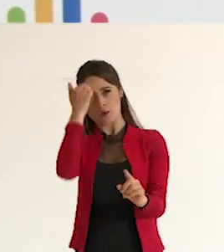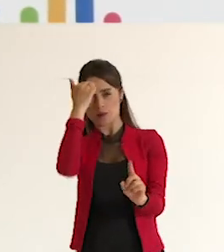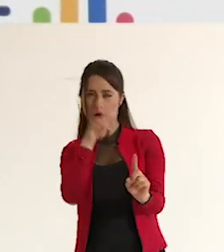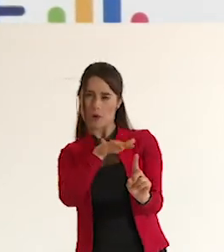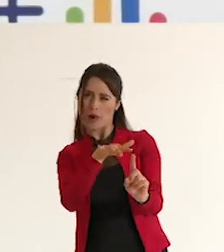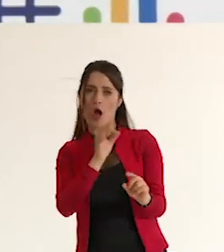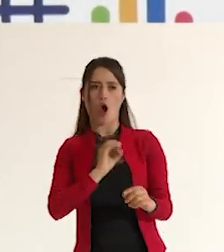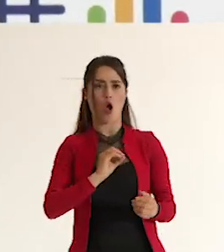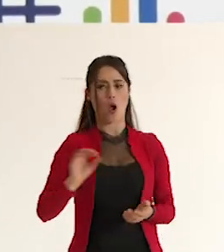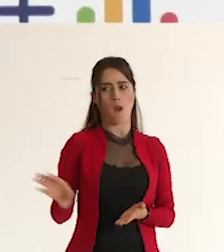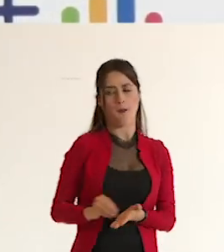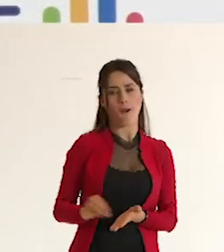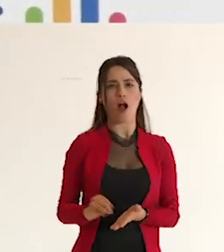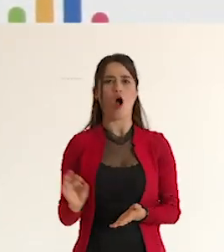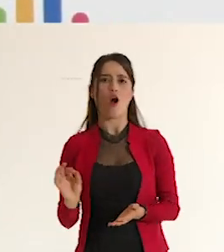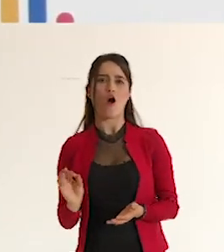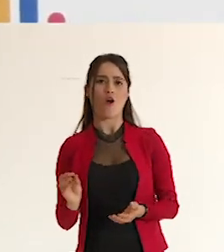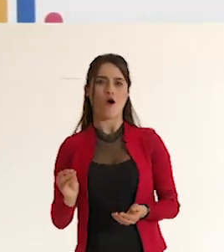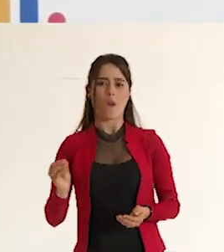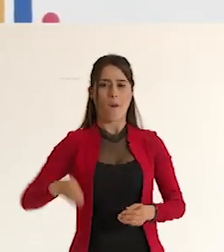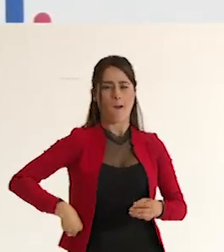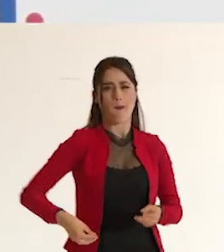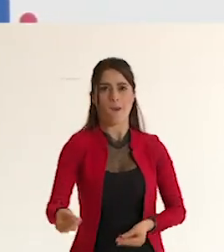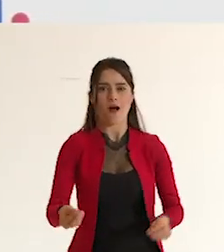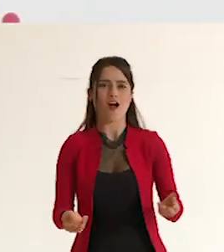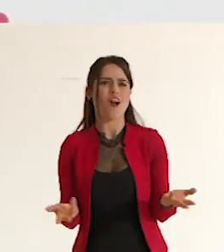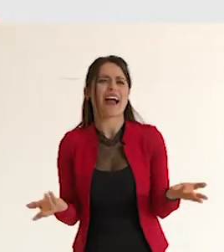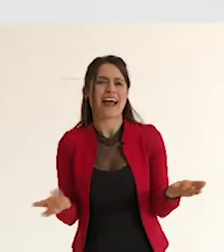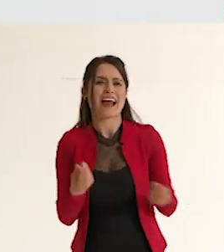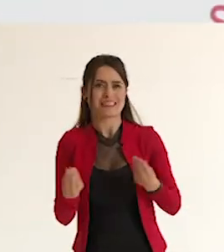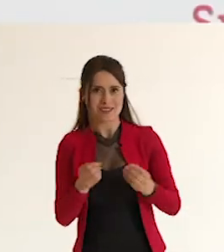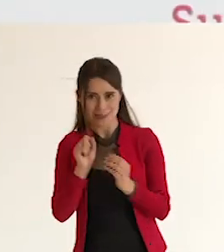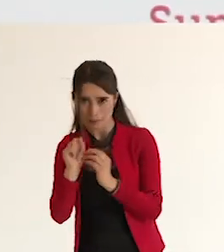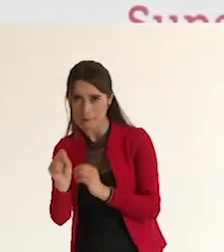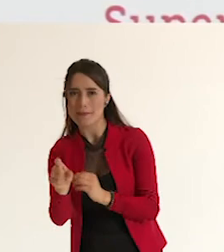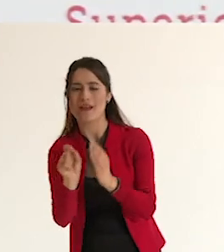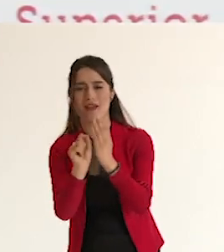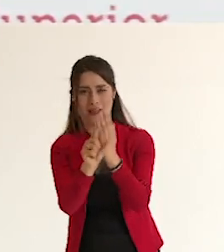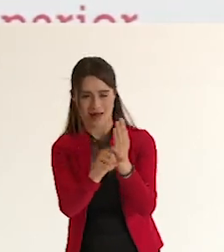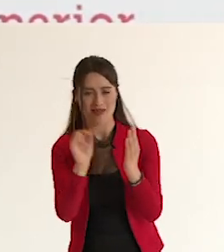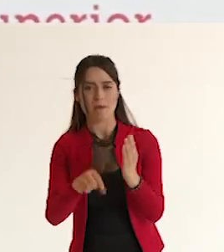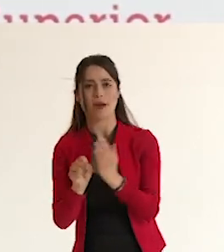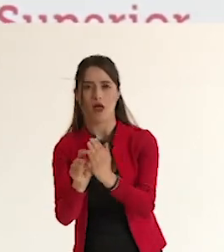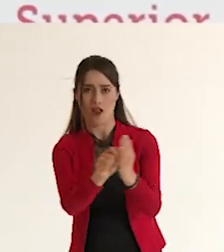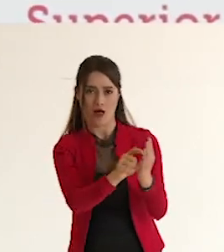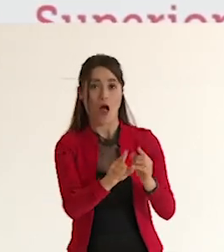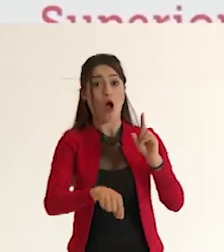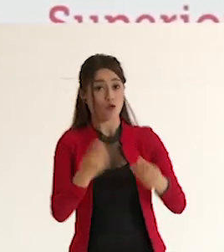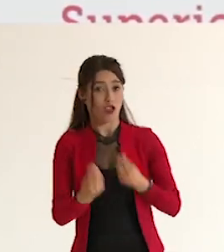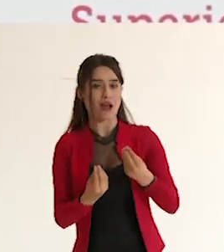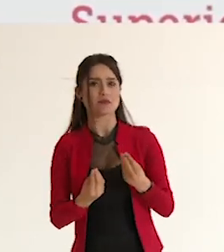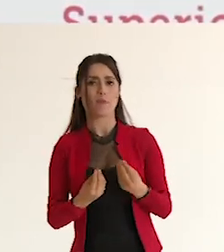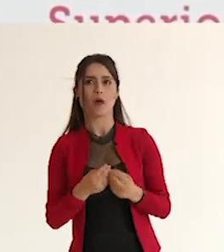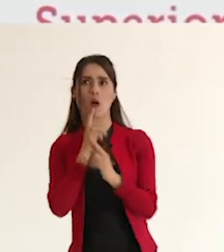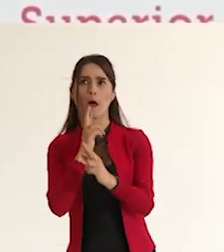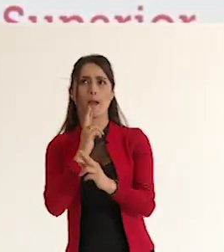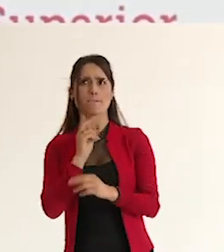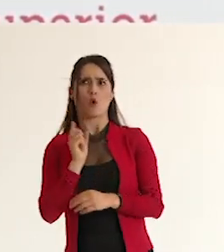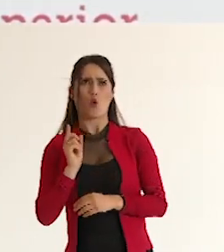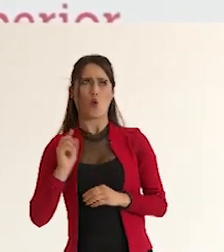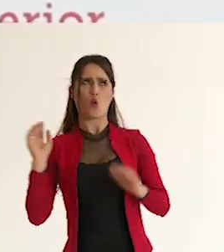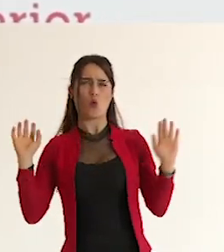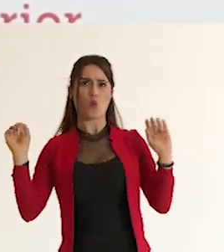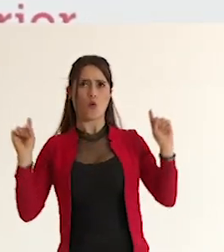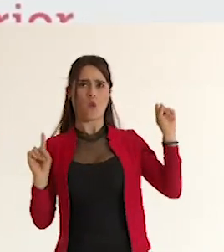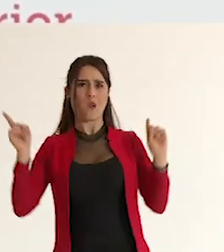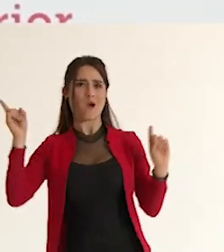ha usado mecanismos fraudulentos dicen no yo no entonces es muy raro que todos lo hacen pero ninguno lo así sí yo opino que todos lo hacen